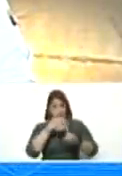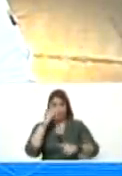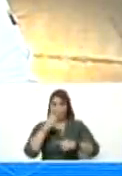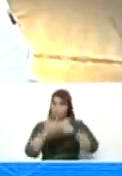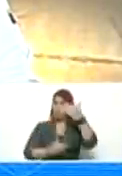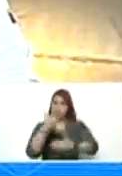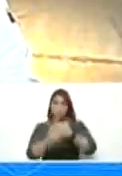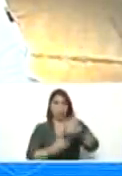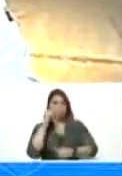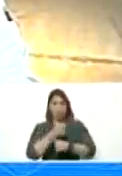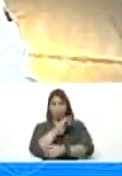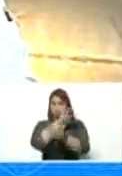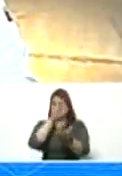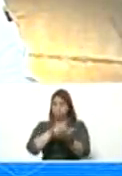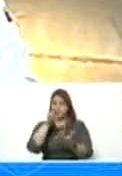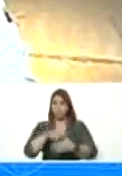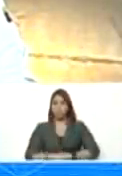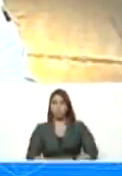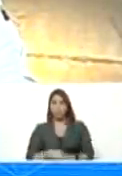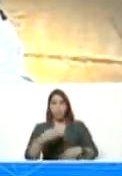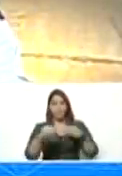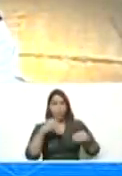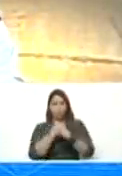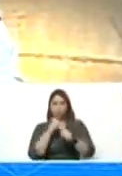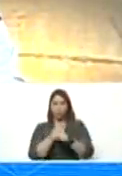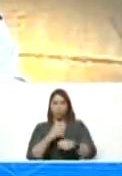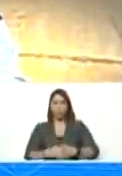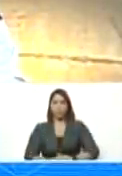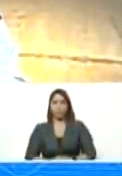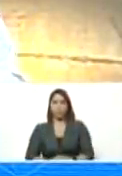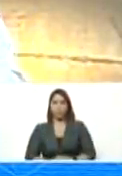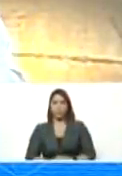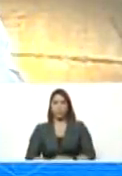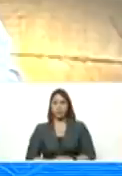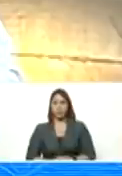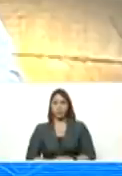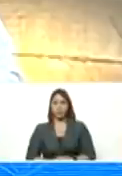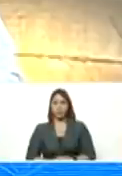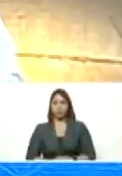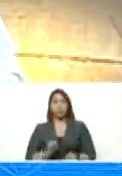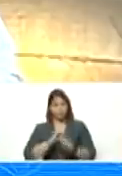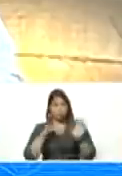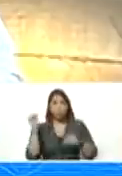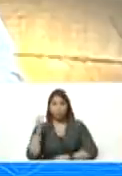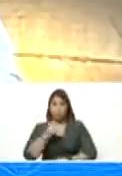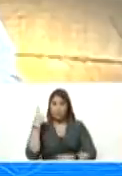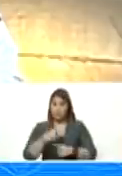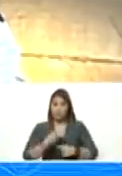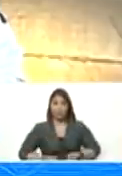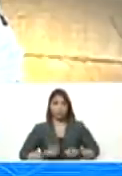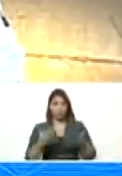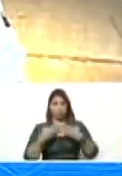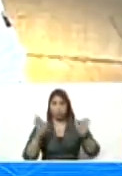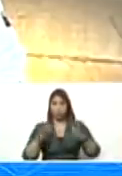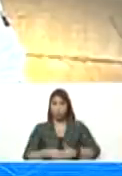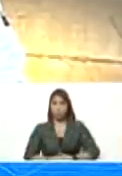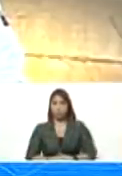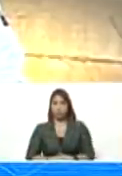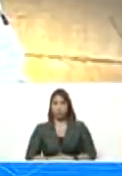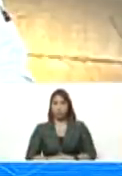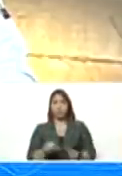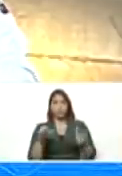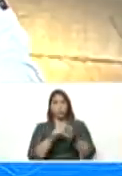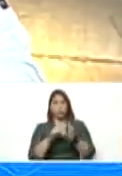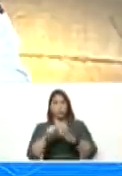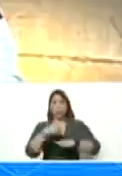avanzar. Ese es el modelo de gestión. Claro que sí, hay que garantizarlo. Y es donde el